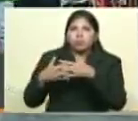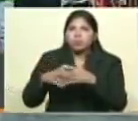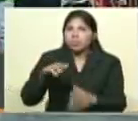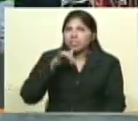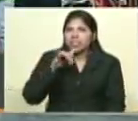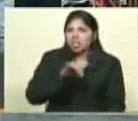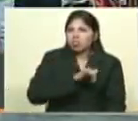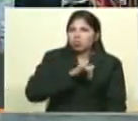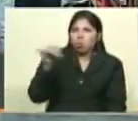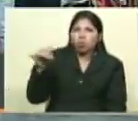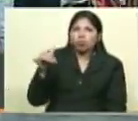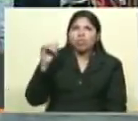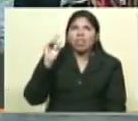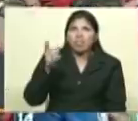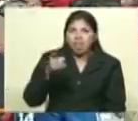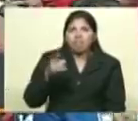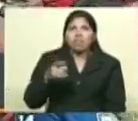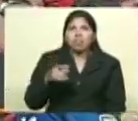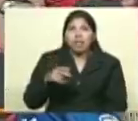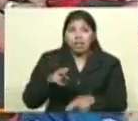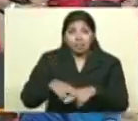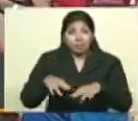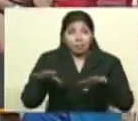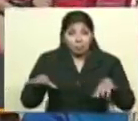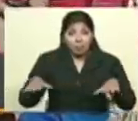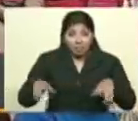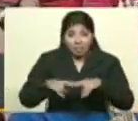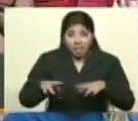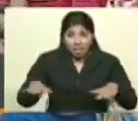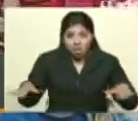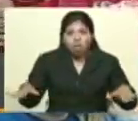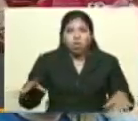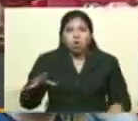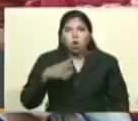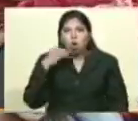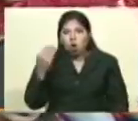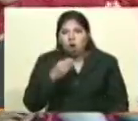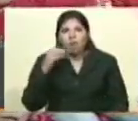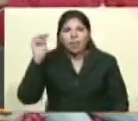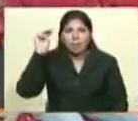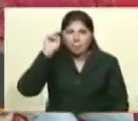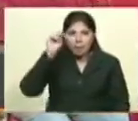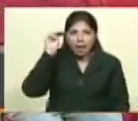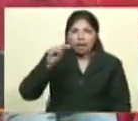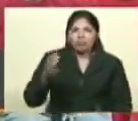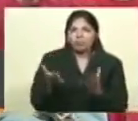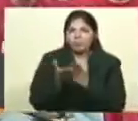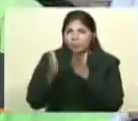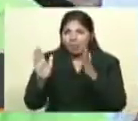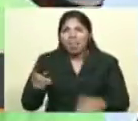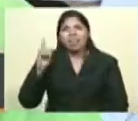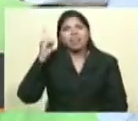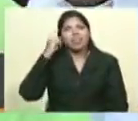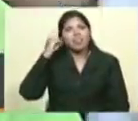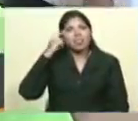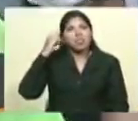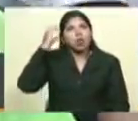decreto infame para que niñas, niños, maestros, maestras, estudiantes tengan conciencia